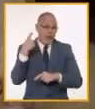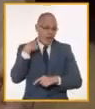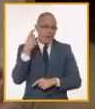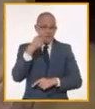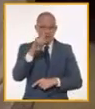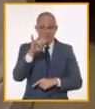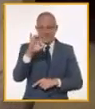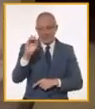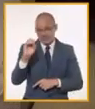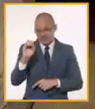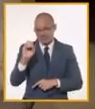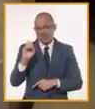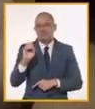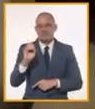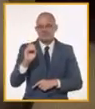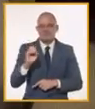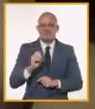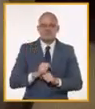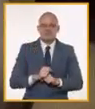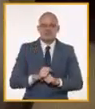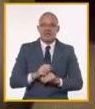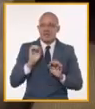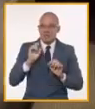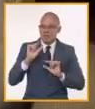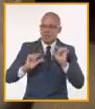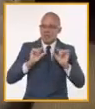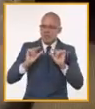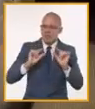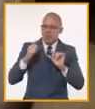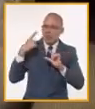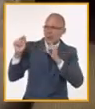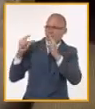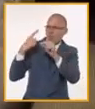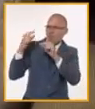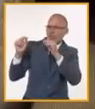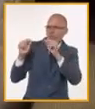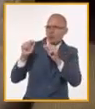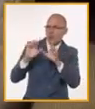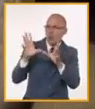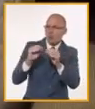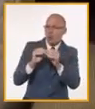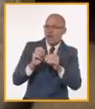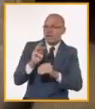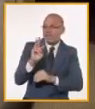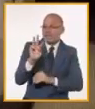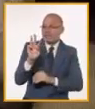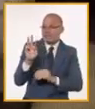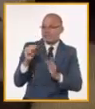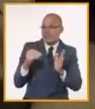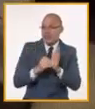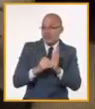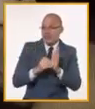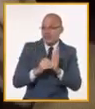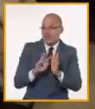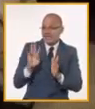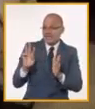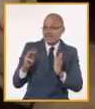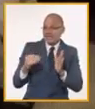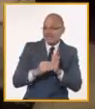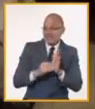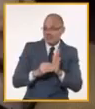estaban los 3.000 no se habían ido todavía. Los 3.000 fue después de Girón, que también fue